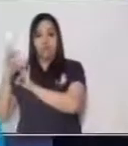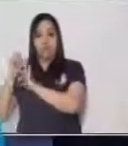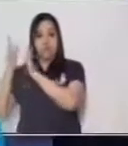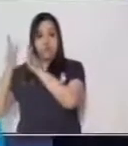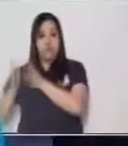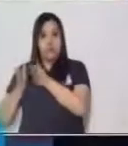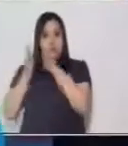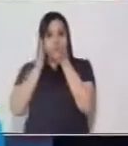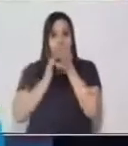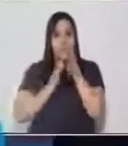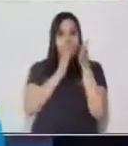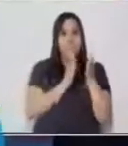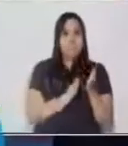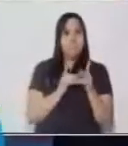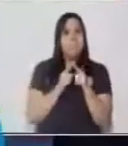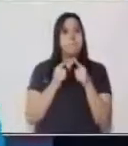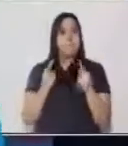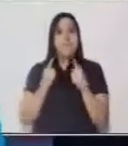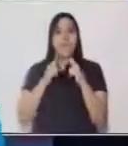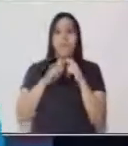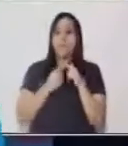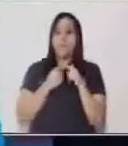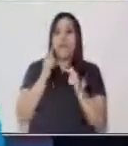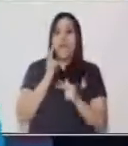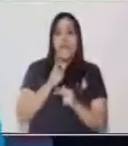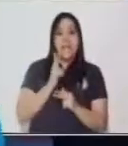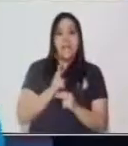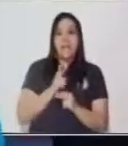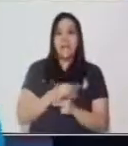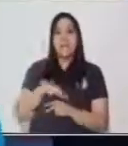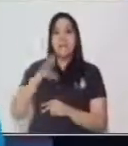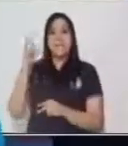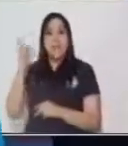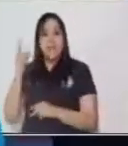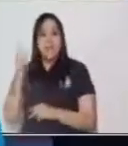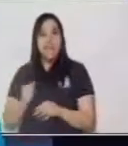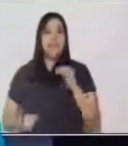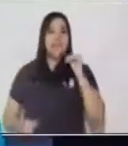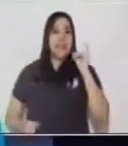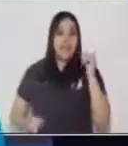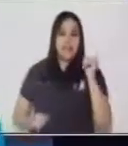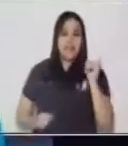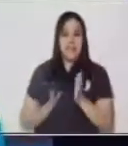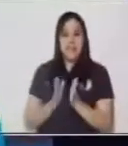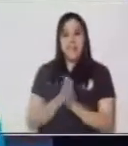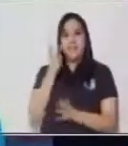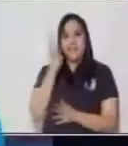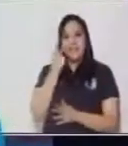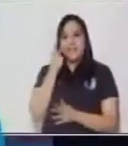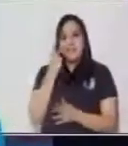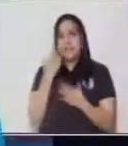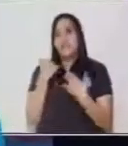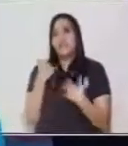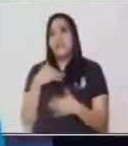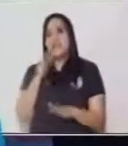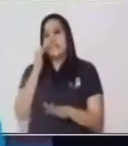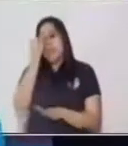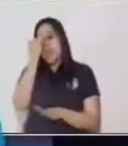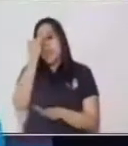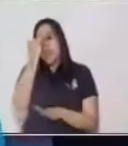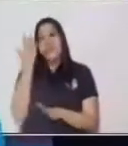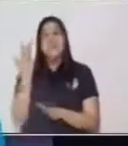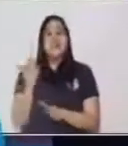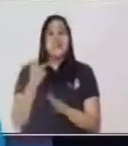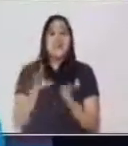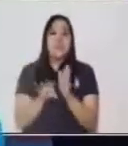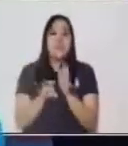siempre empieza de derecha a izquierda. Así que, sabiendo ya qué es el valor relativo,